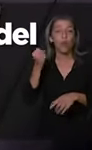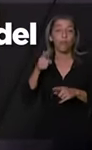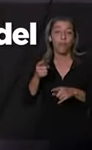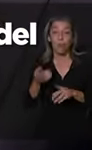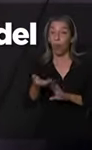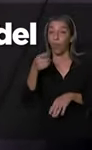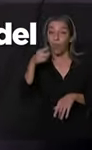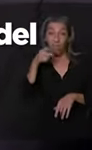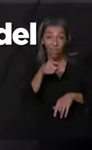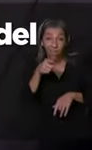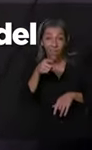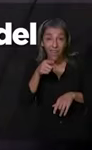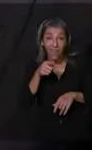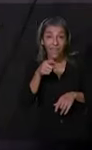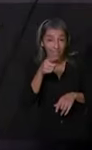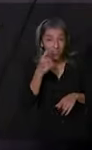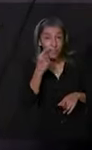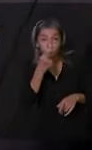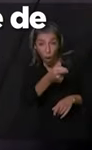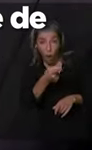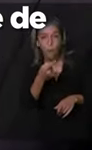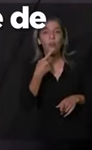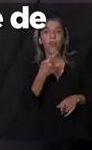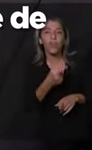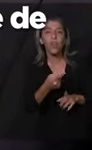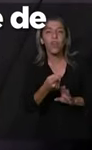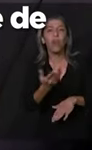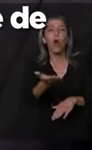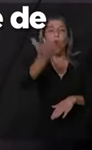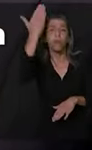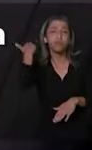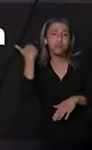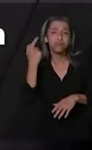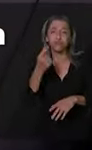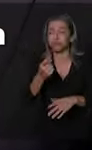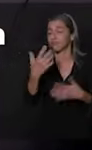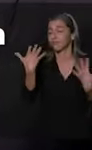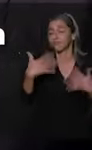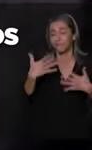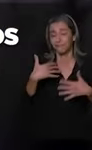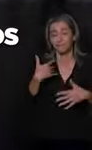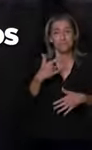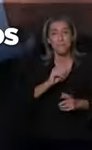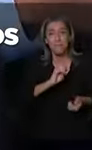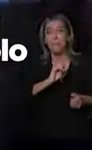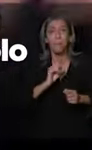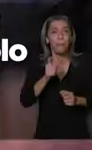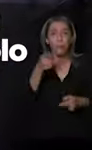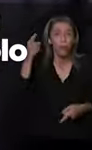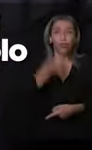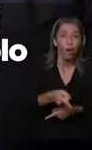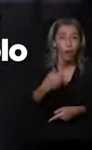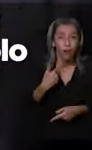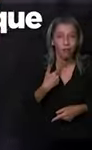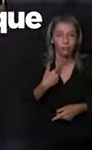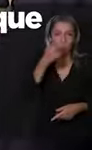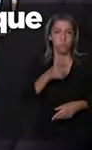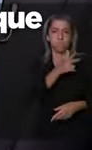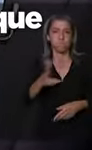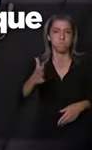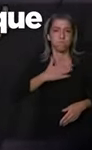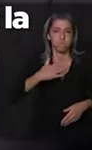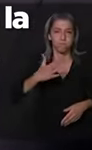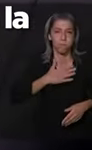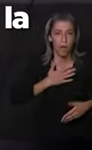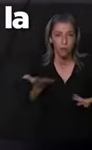trató de representante del maligno al argentino más importante de la historia nuestro papa y alguno de los que está acá acompañándolo dijo que